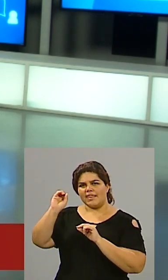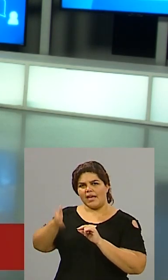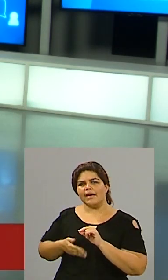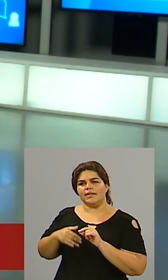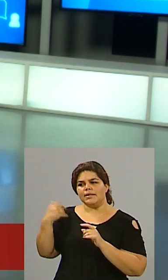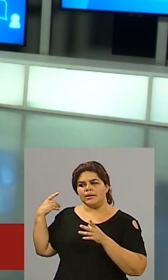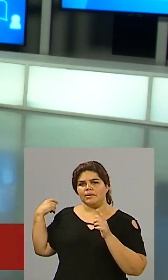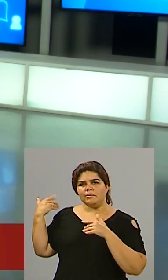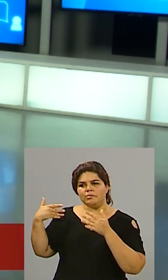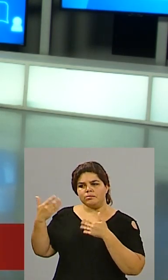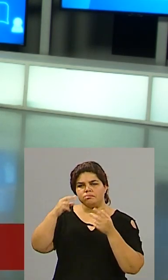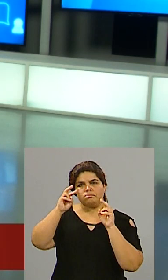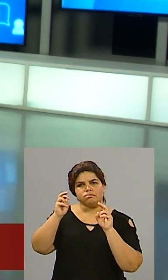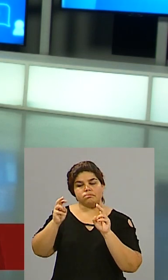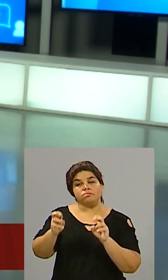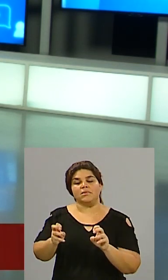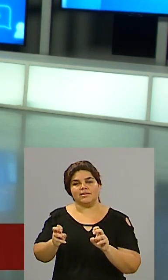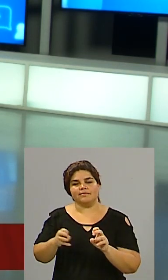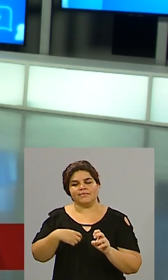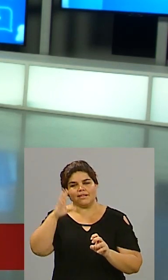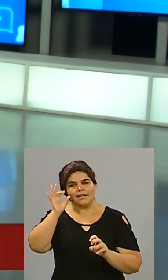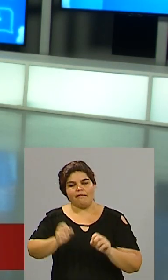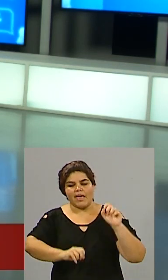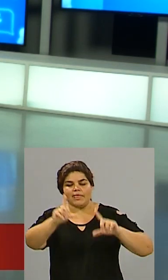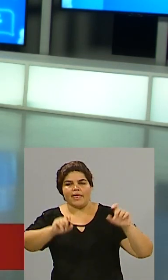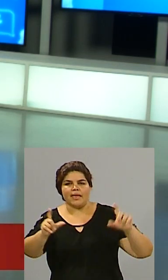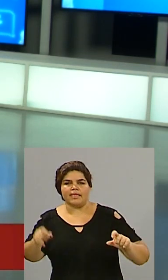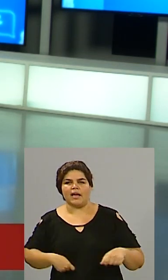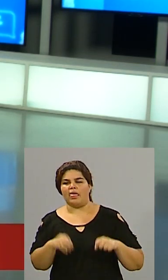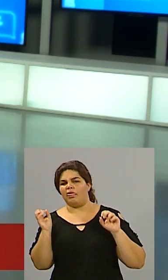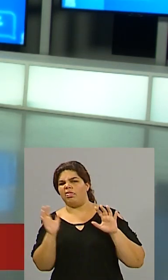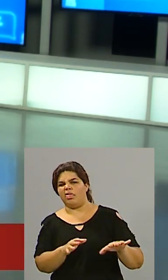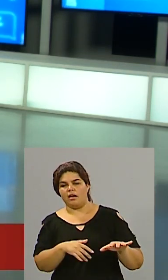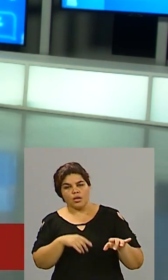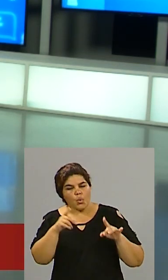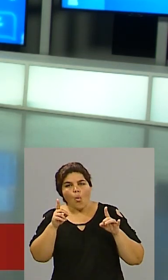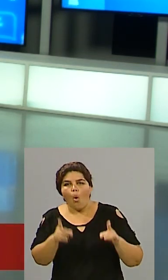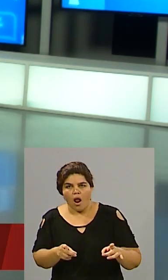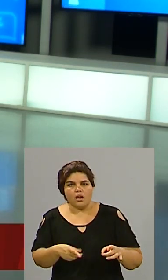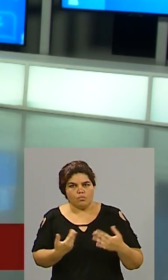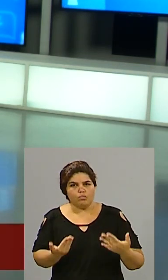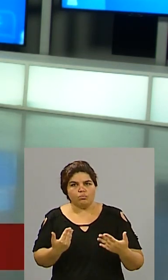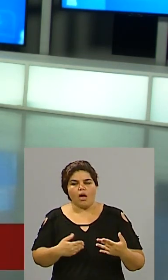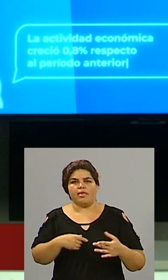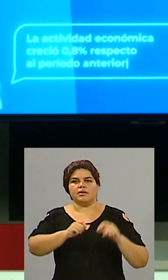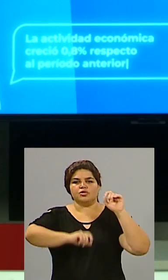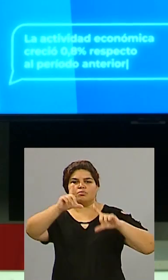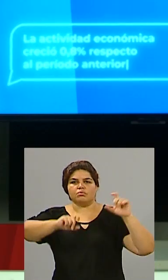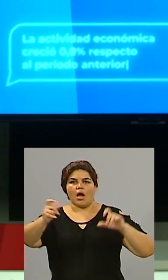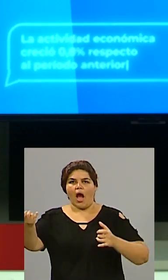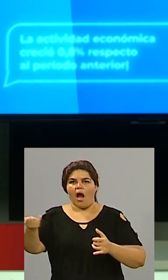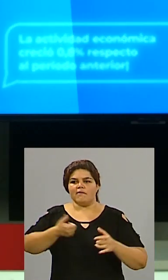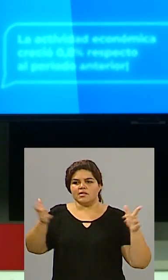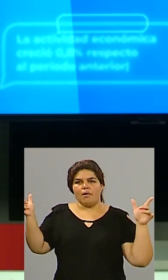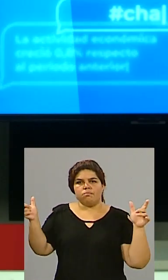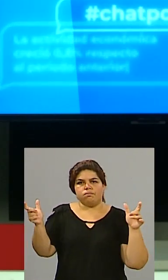digo, siempre las estadísticas son odiosas, pero sí. ¿Qué nos dicen? Bueno, algunas políticas públicas, entonces quiere decir que están funcionando bien.